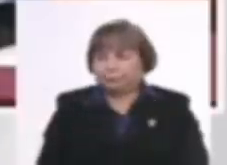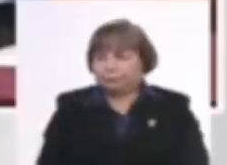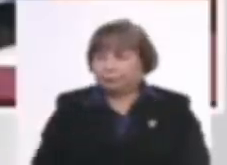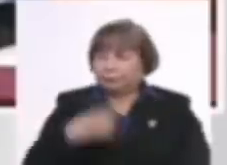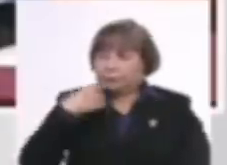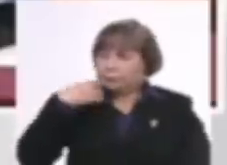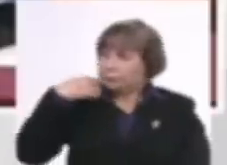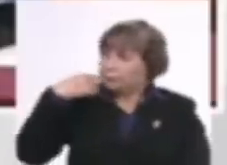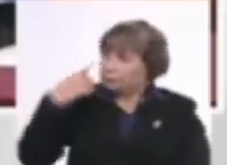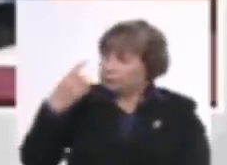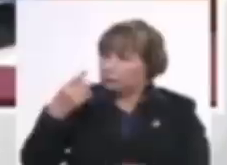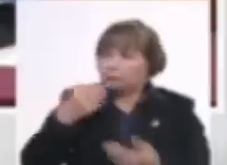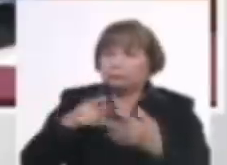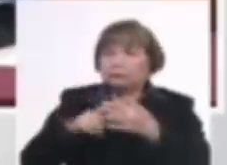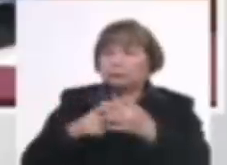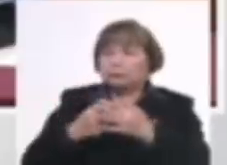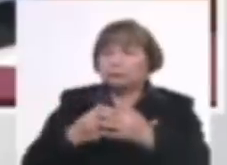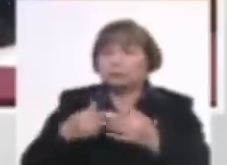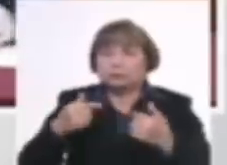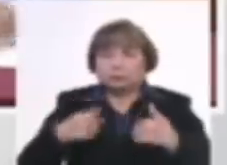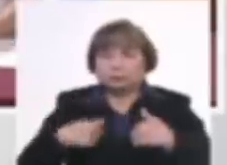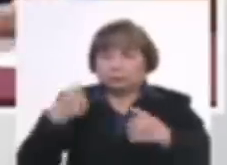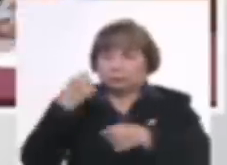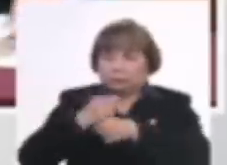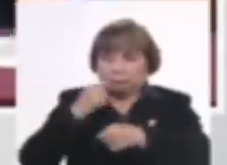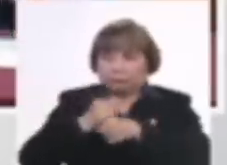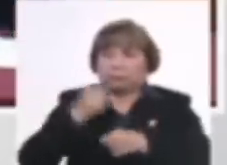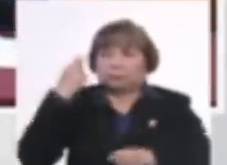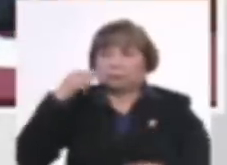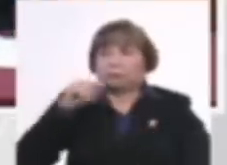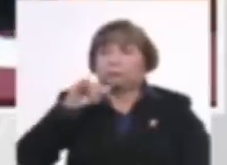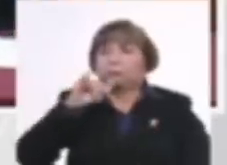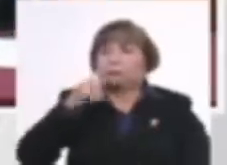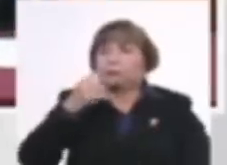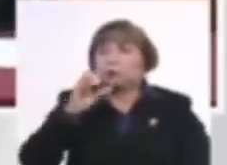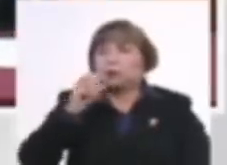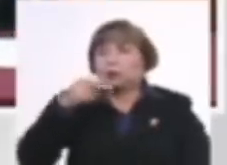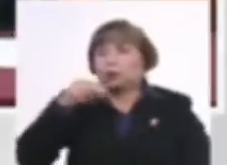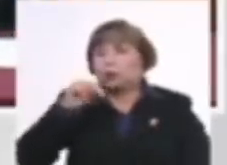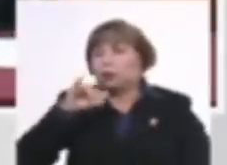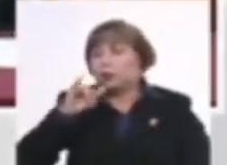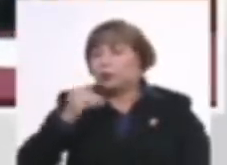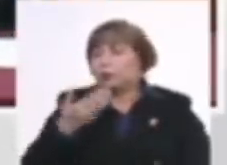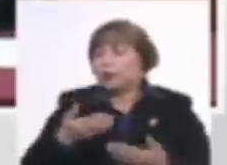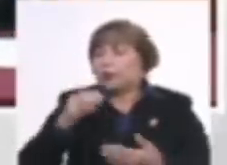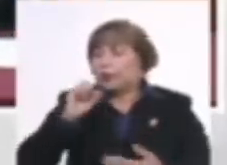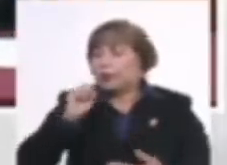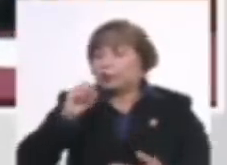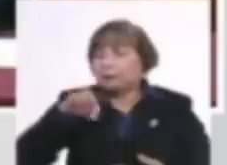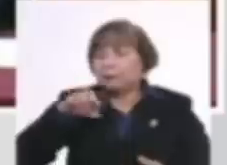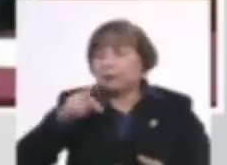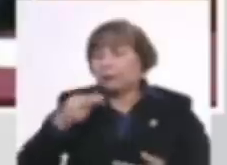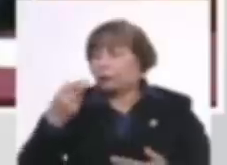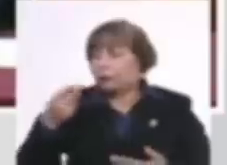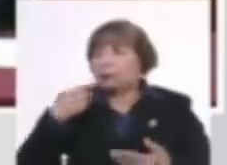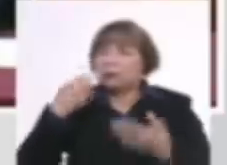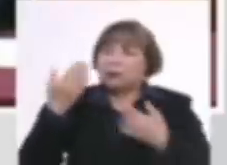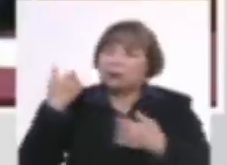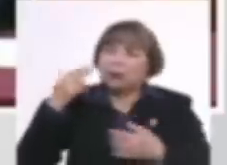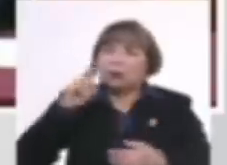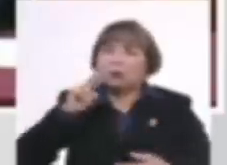Como ya le mencioné en un inicio, yo trabajaba para Johnny Espino desde agosto